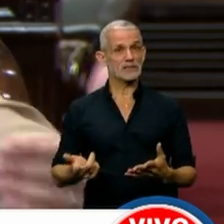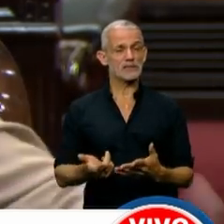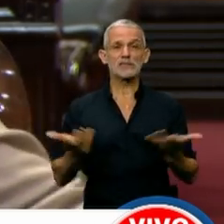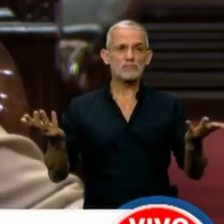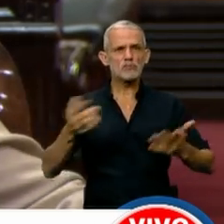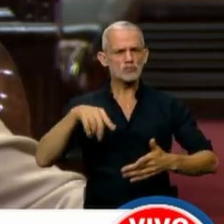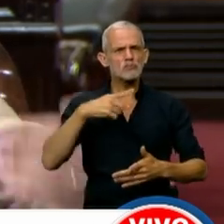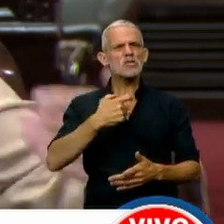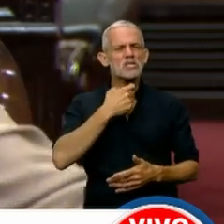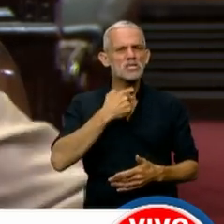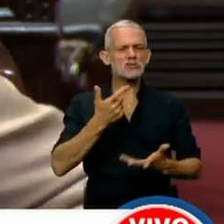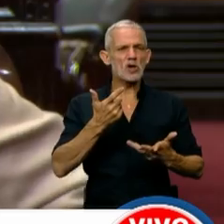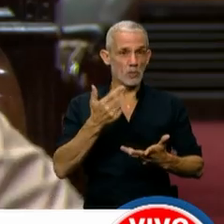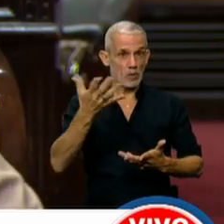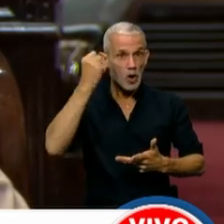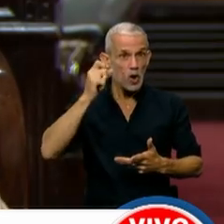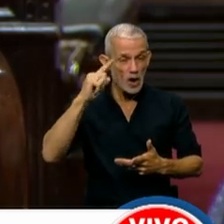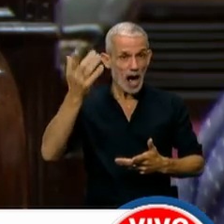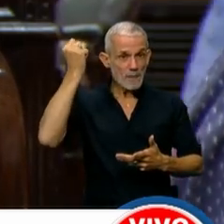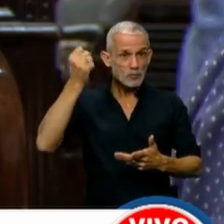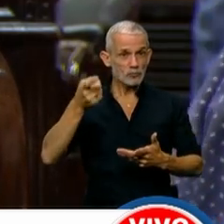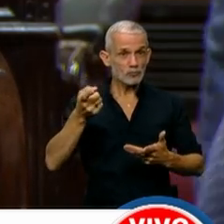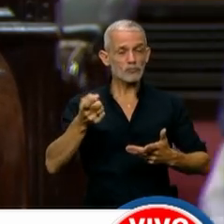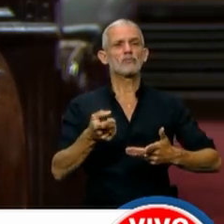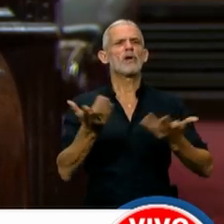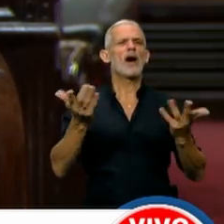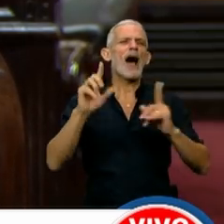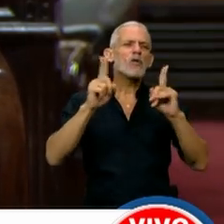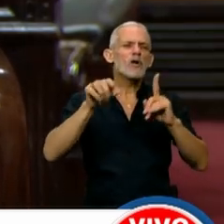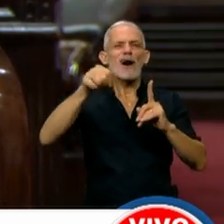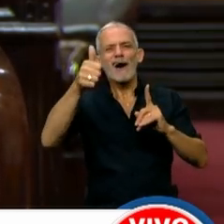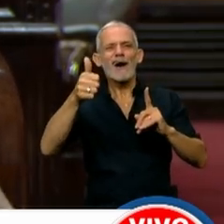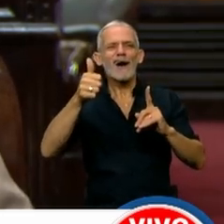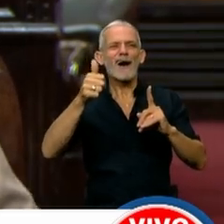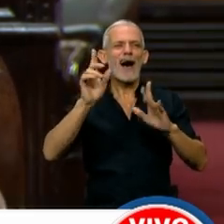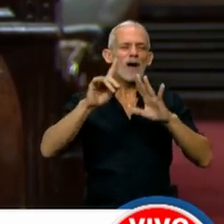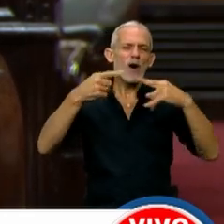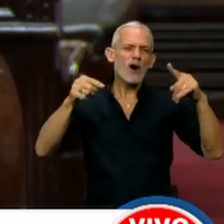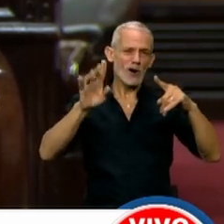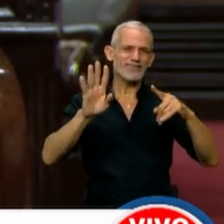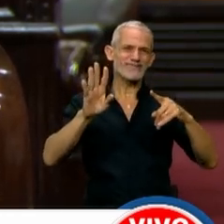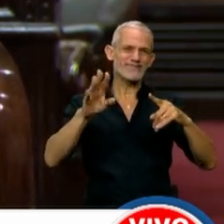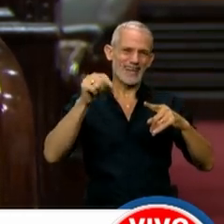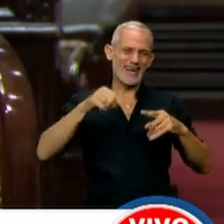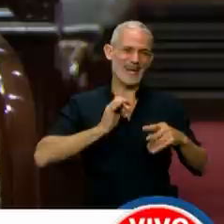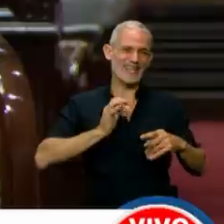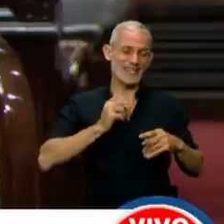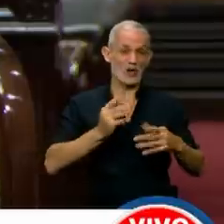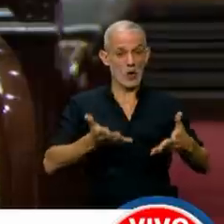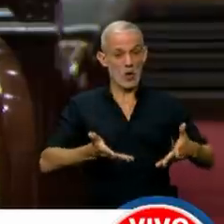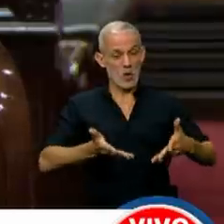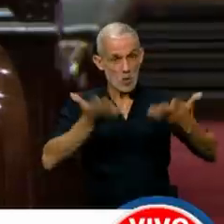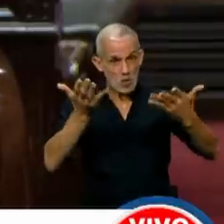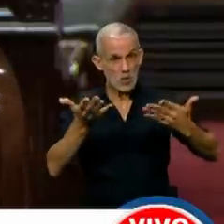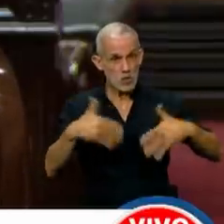intentaron y logramos algunos éxitos muy importantes como estamos viendo este año un crecimiento